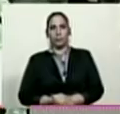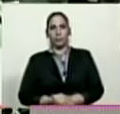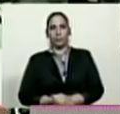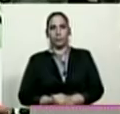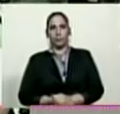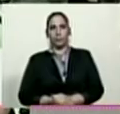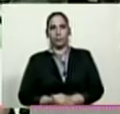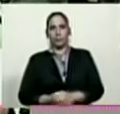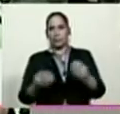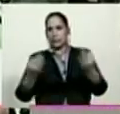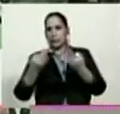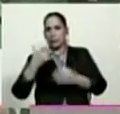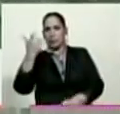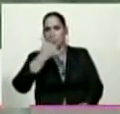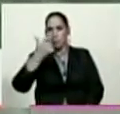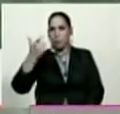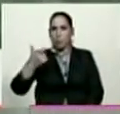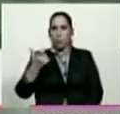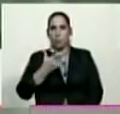Siempre lo buscan.